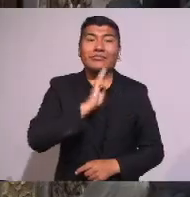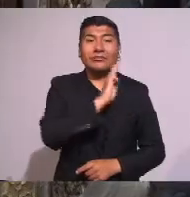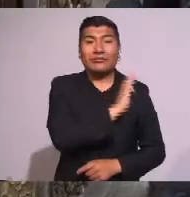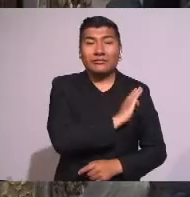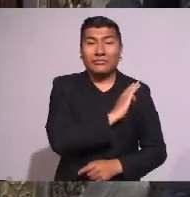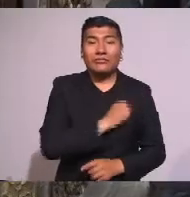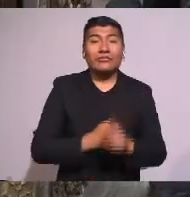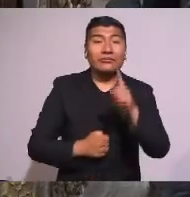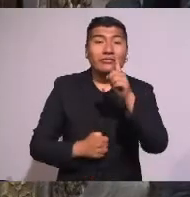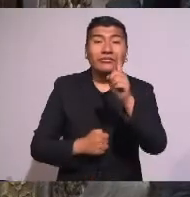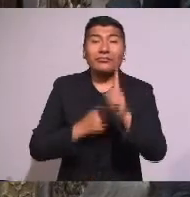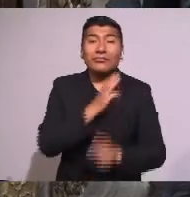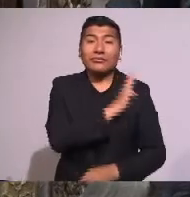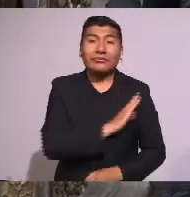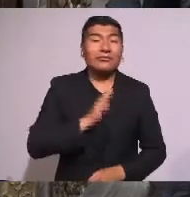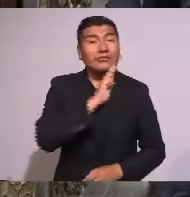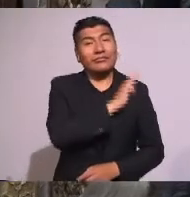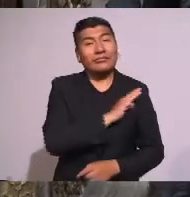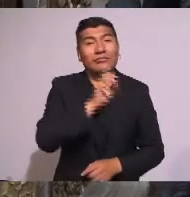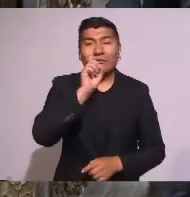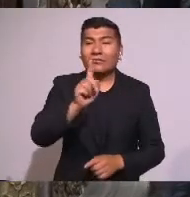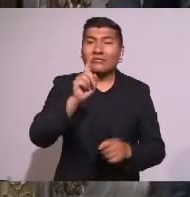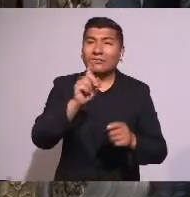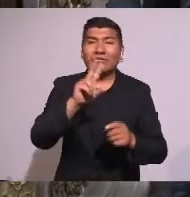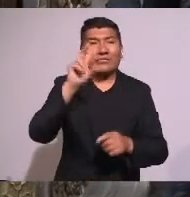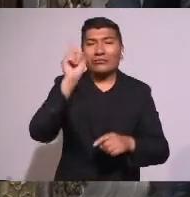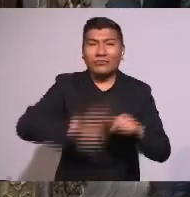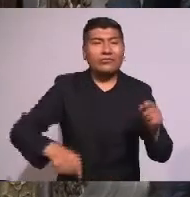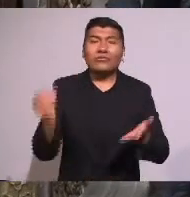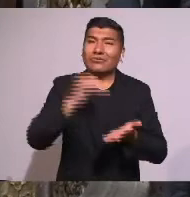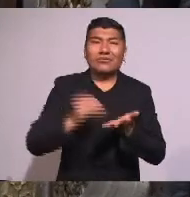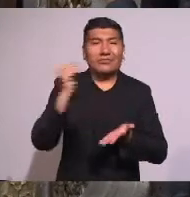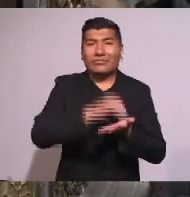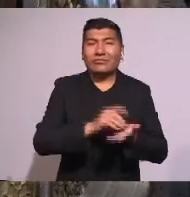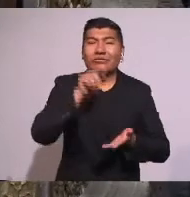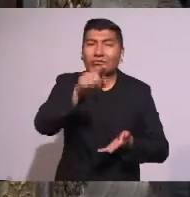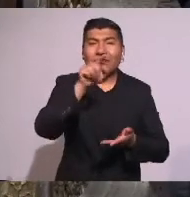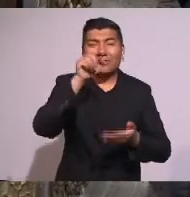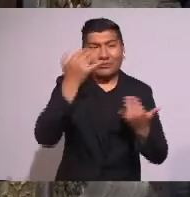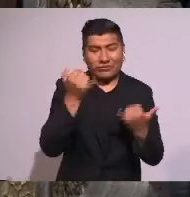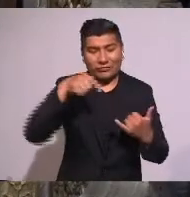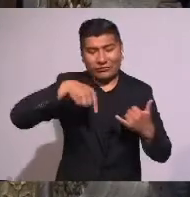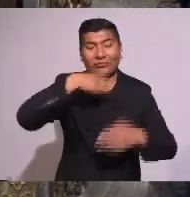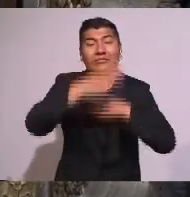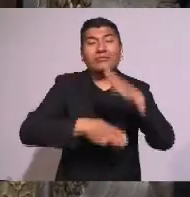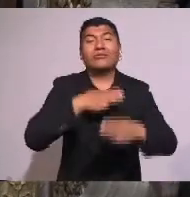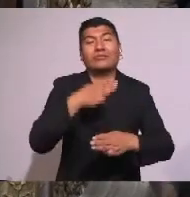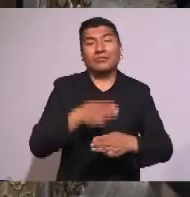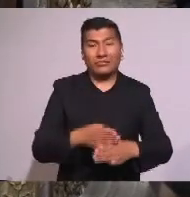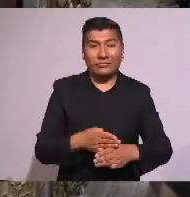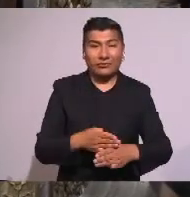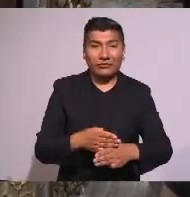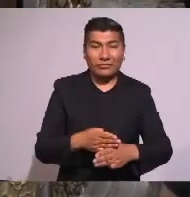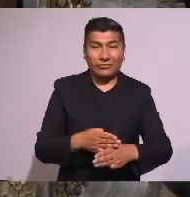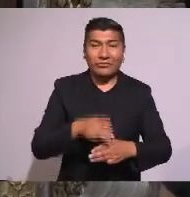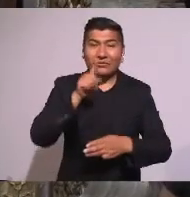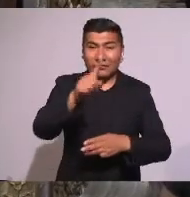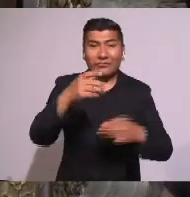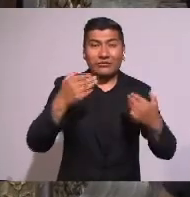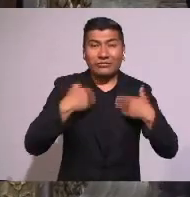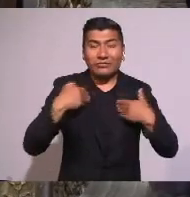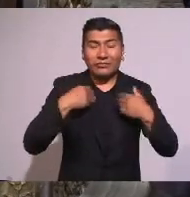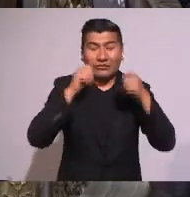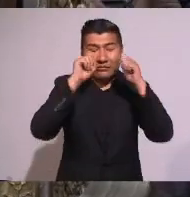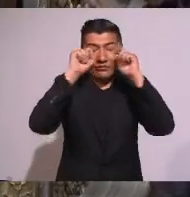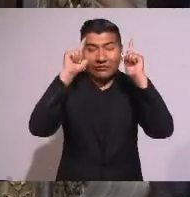una misión que es única e irrepetible, la que tú tienes en este mundo. Y tienes que